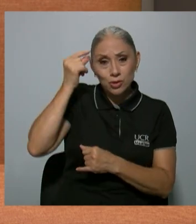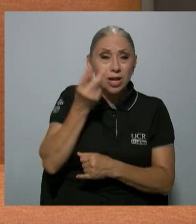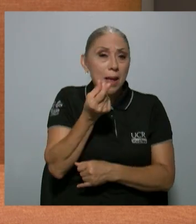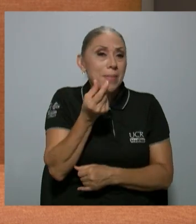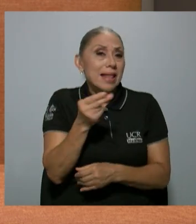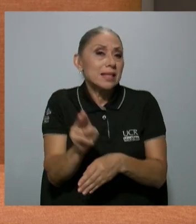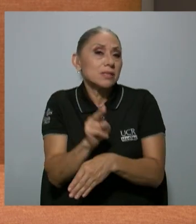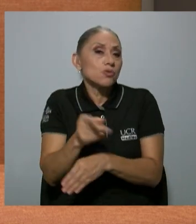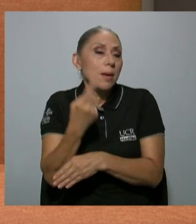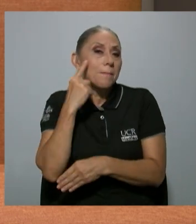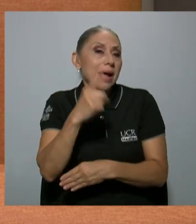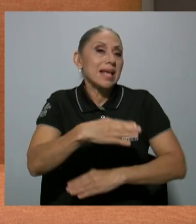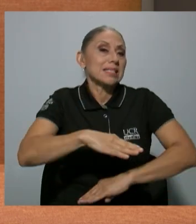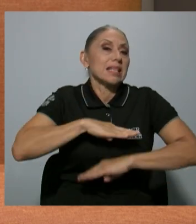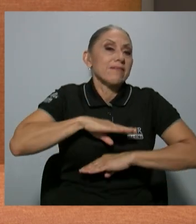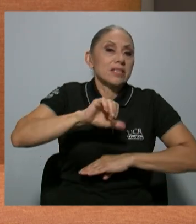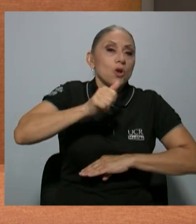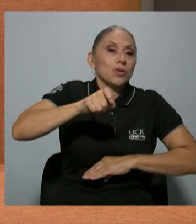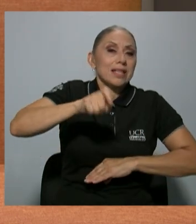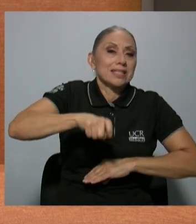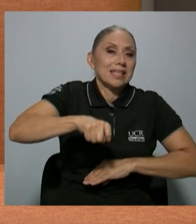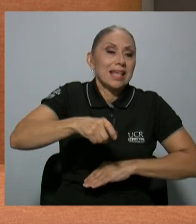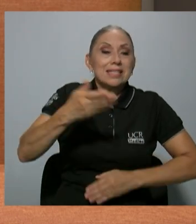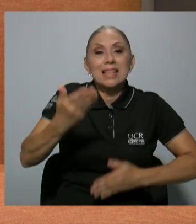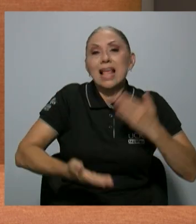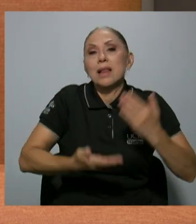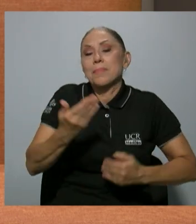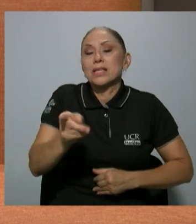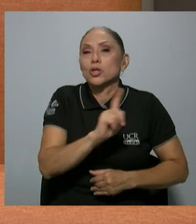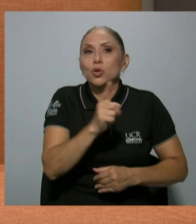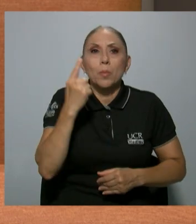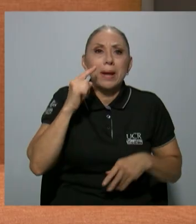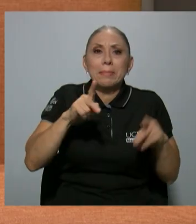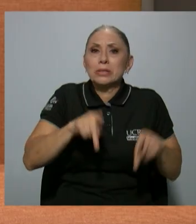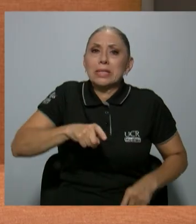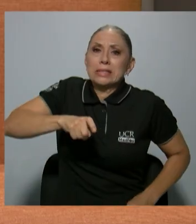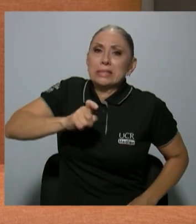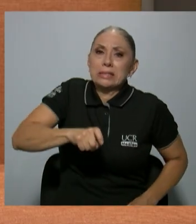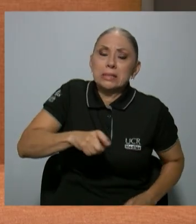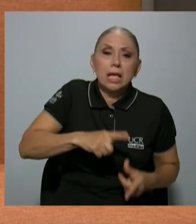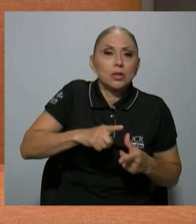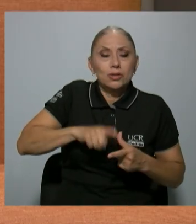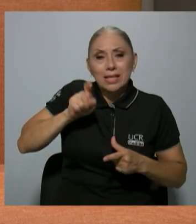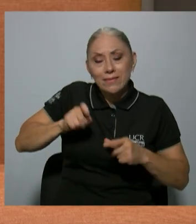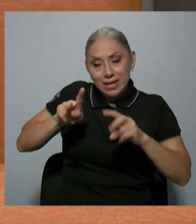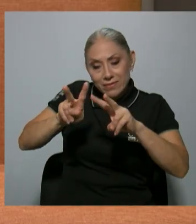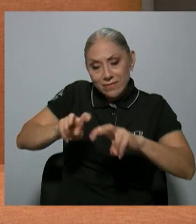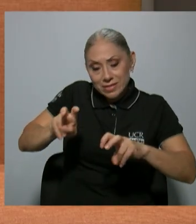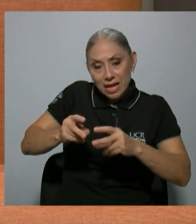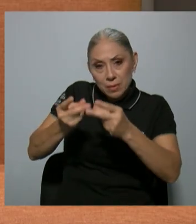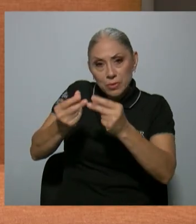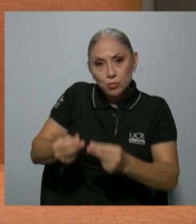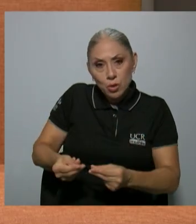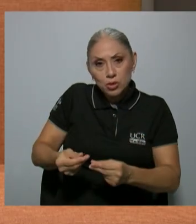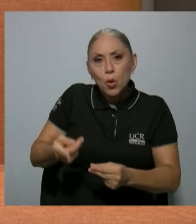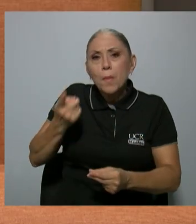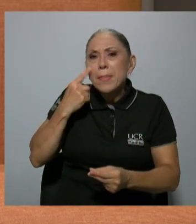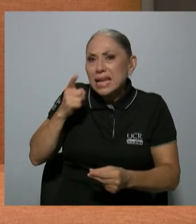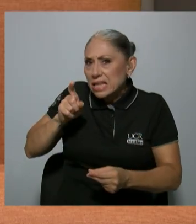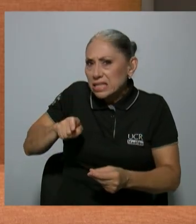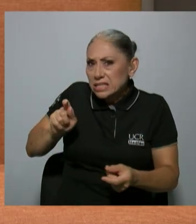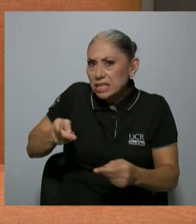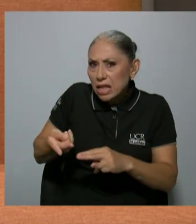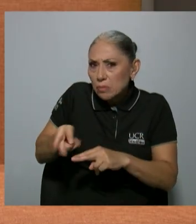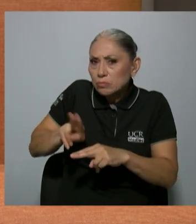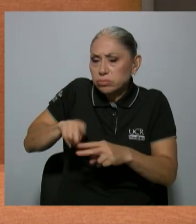necesidades que tal vez no son para la población más necesitada y tenemos entonces que revisar el presupuesto, ver dónde hace falta también ajustar y poner los